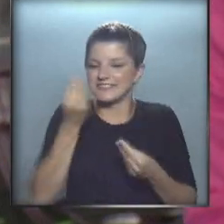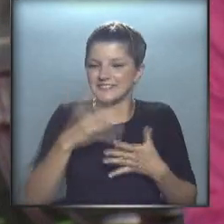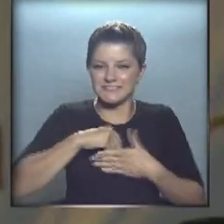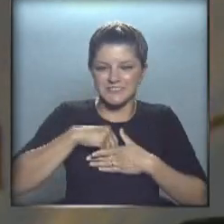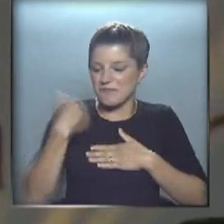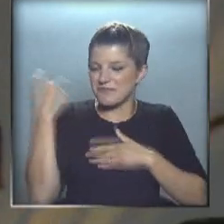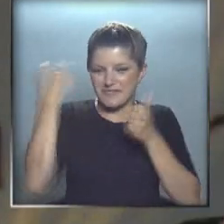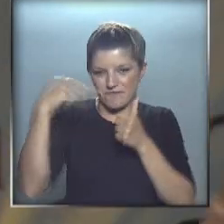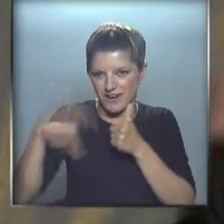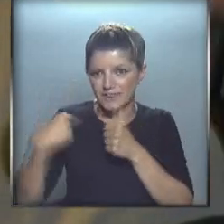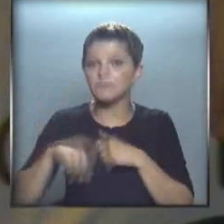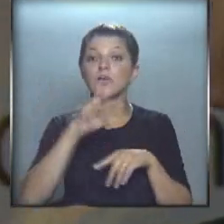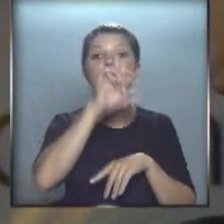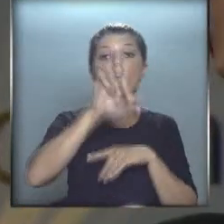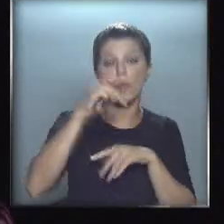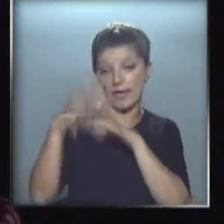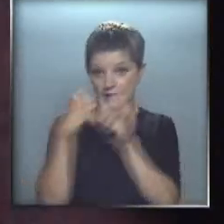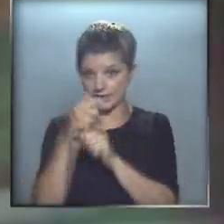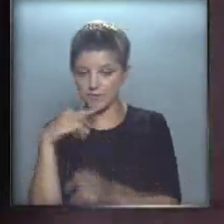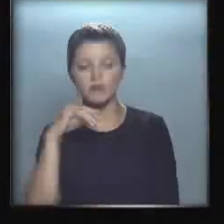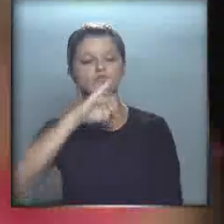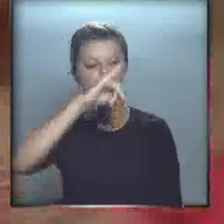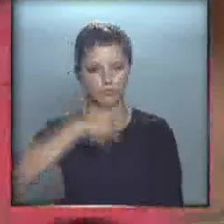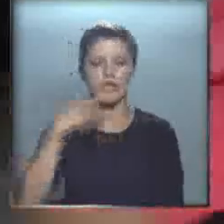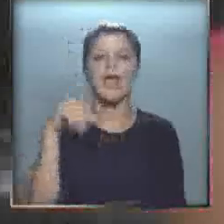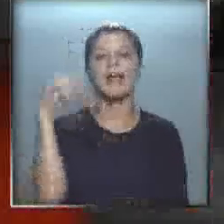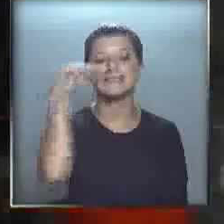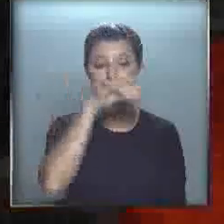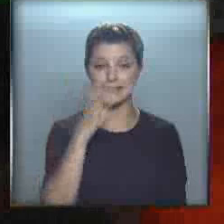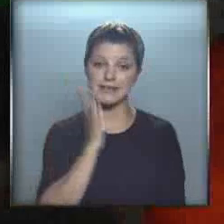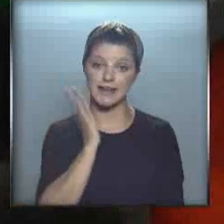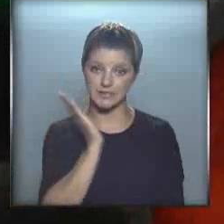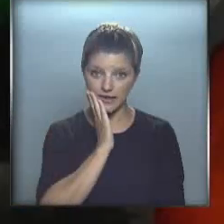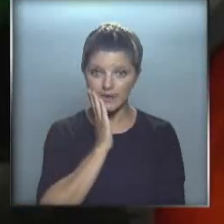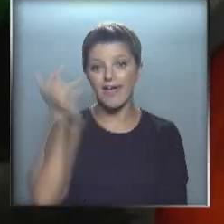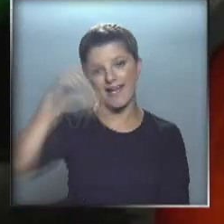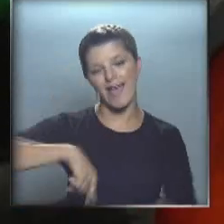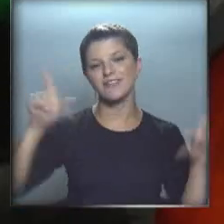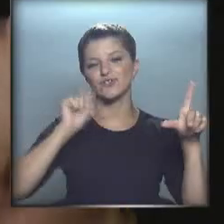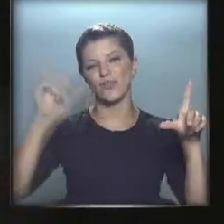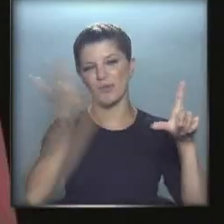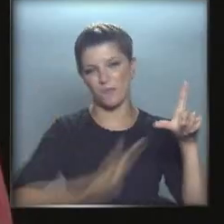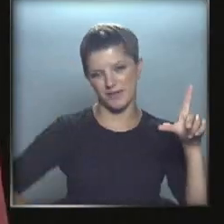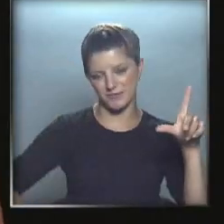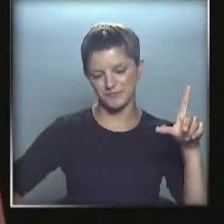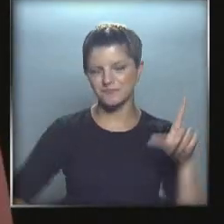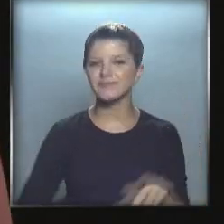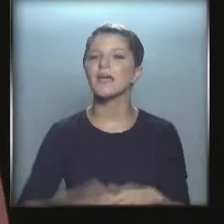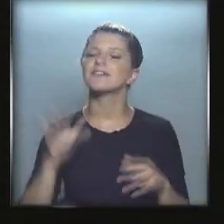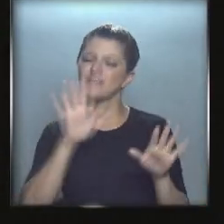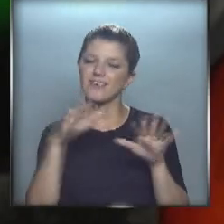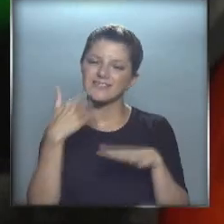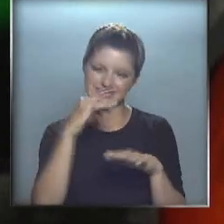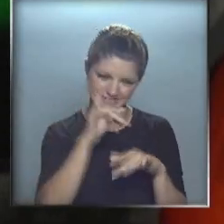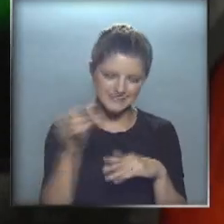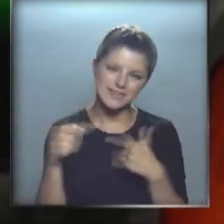impresionante. Va a ser de lunes a viernes. Así es, de lunes a viernes a las 19 horas, para acá, la TV pública. ¿Y qué expectativas? O sea, más allá de